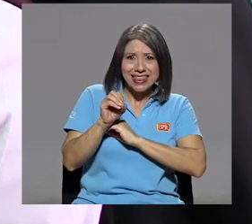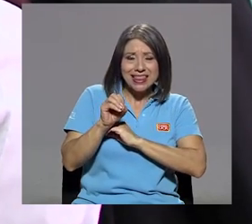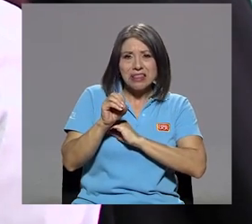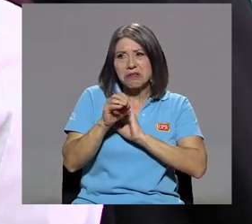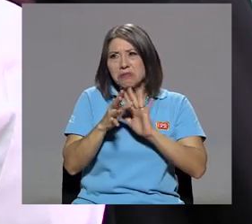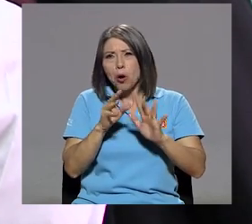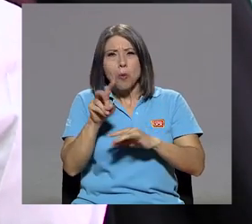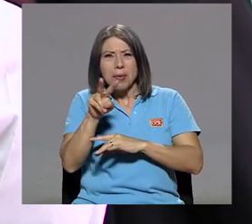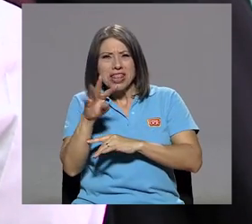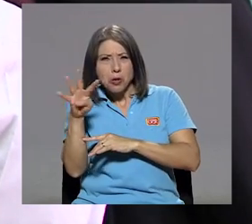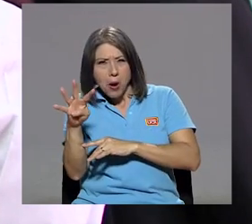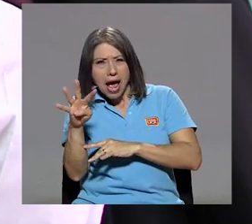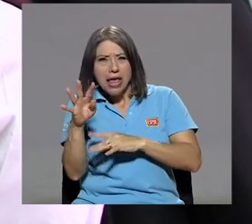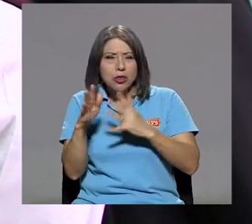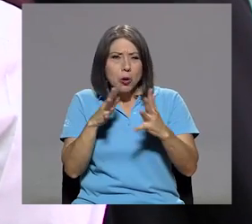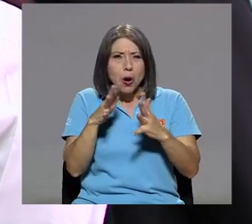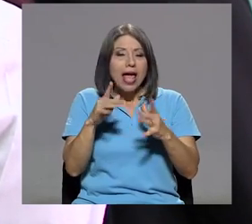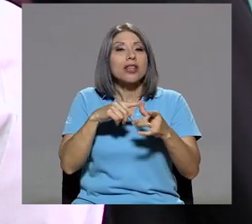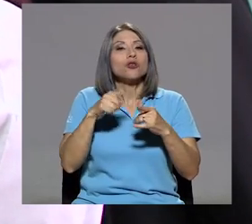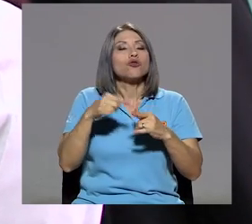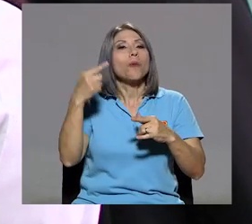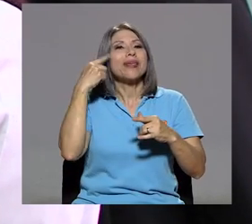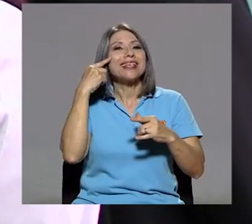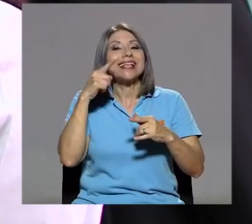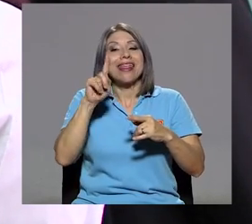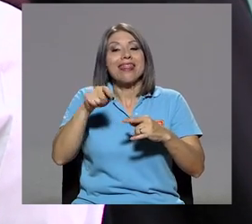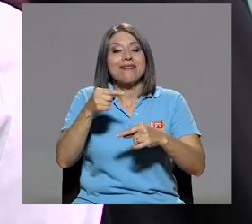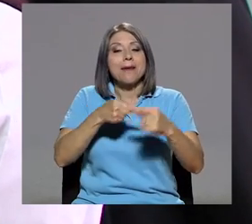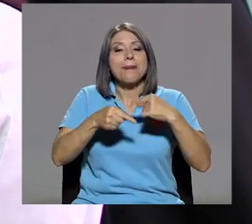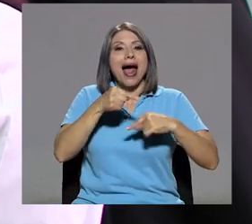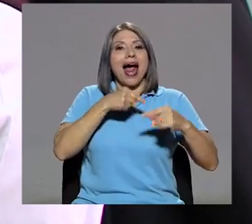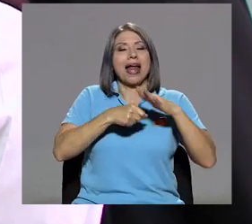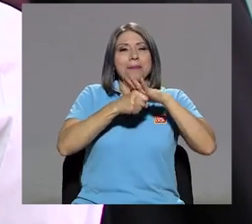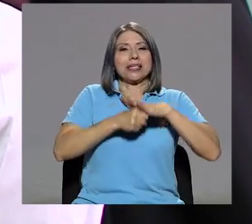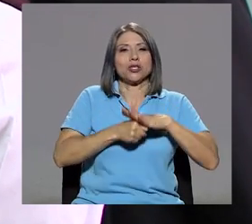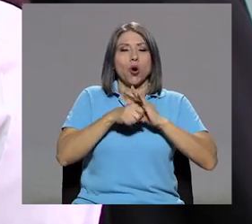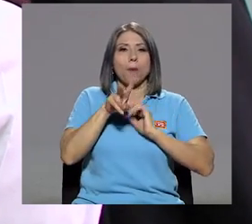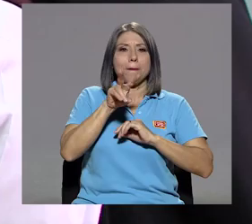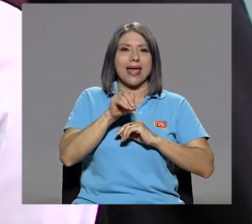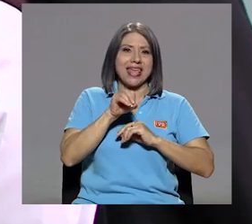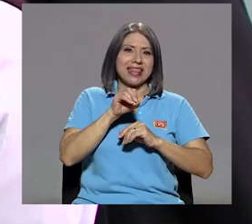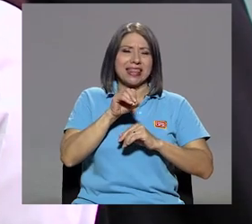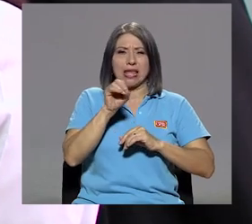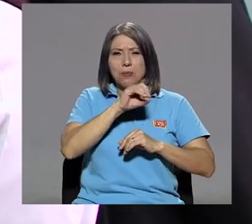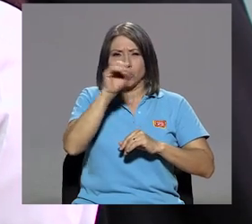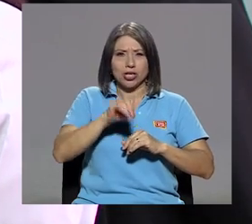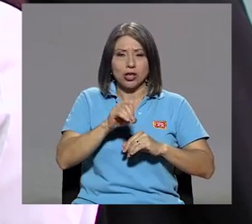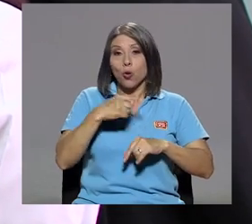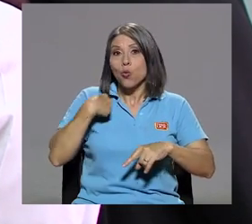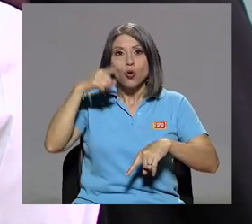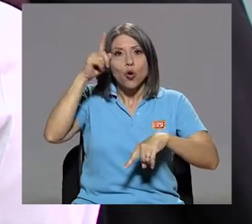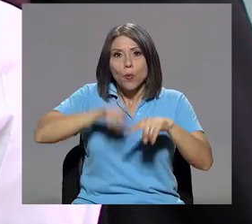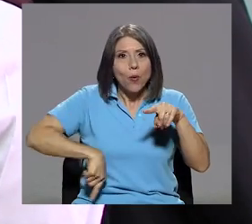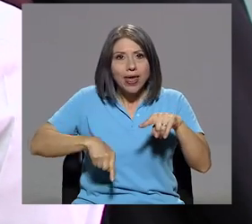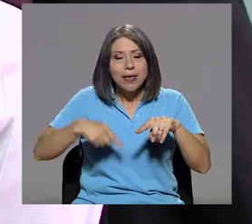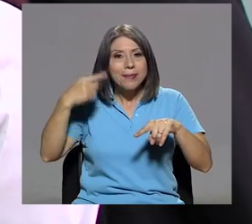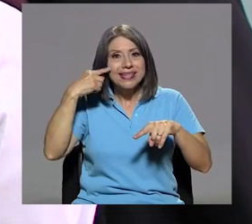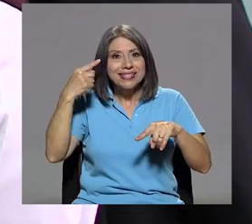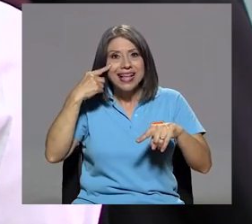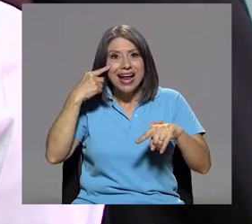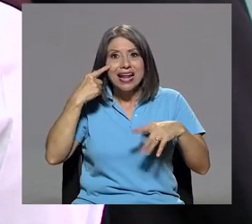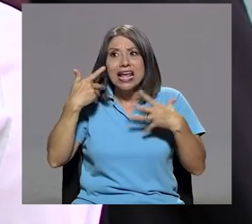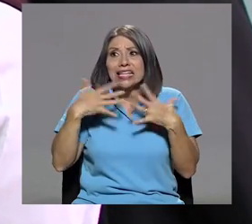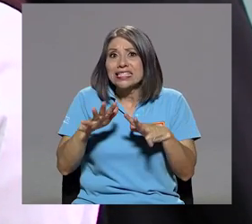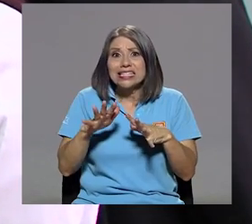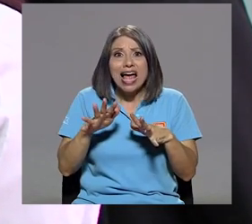mantiene por ahí, pues una meta inicial es bajarle la presión un 20, un 30%. Uno no puede apuntar, digamos, al principio a hacer una